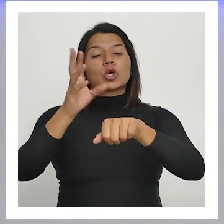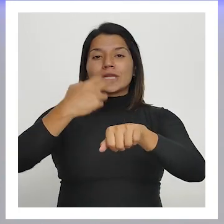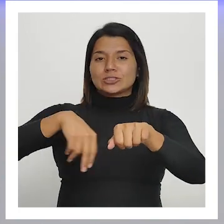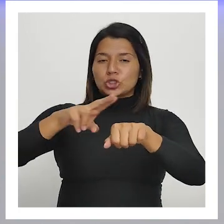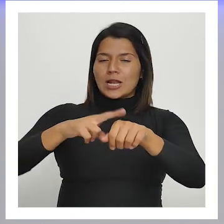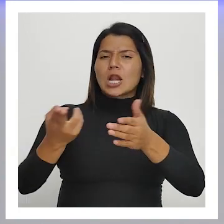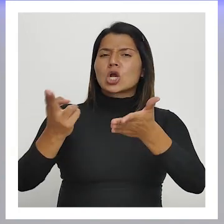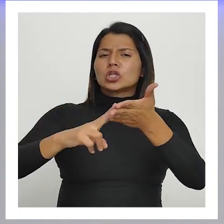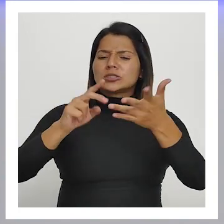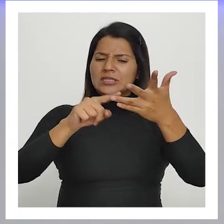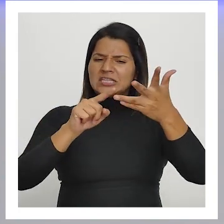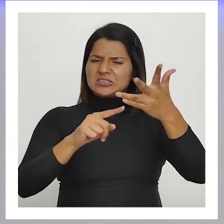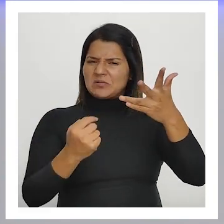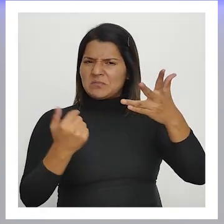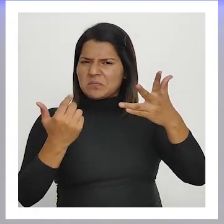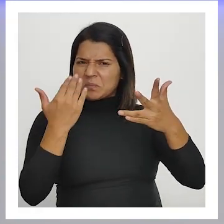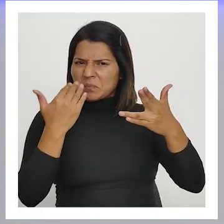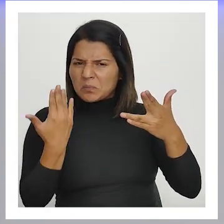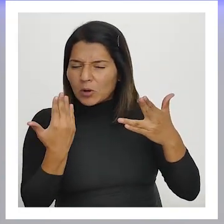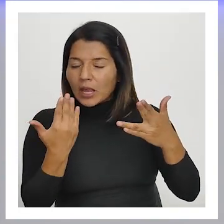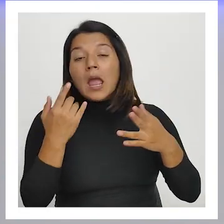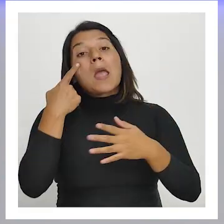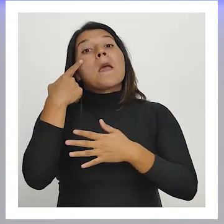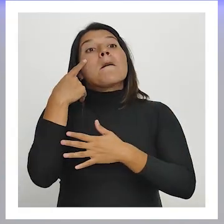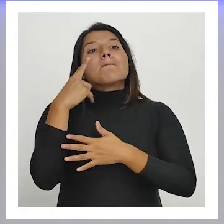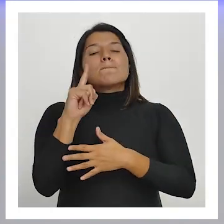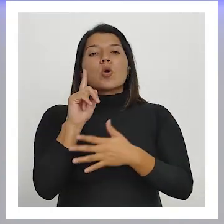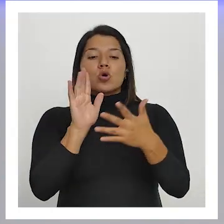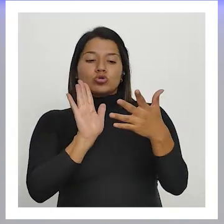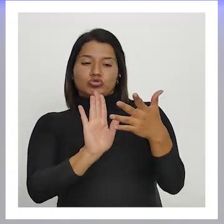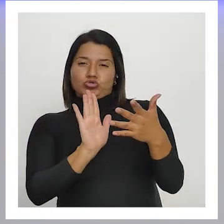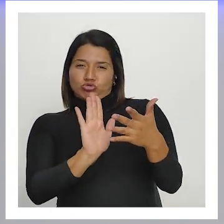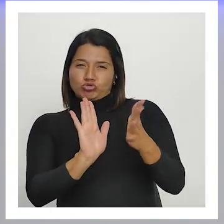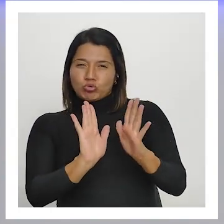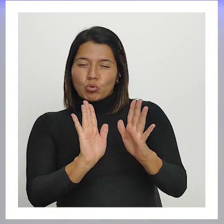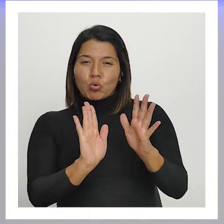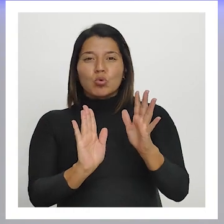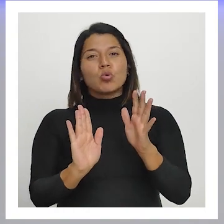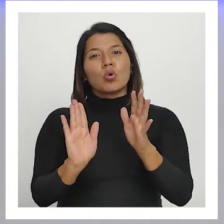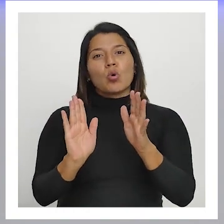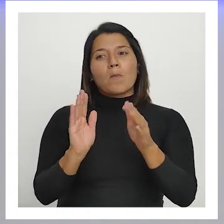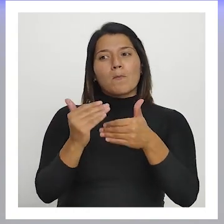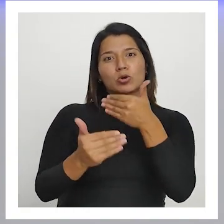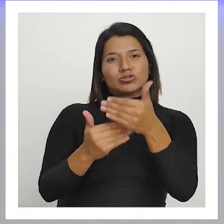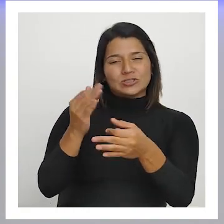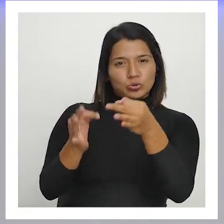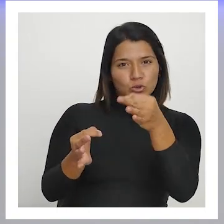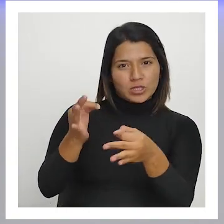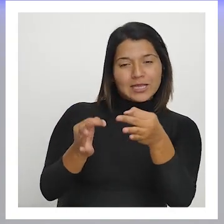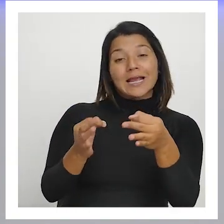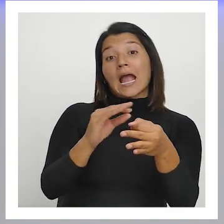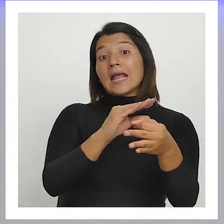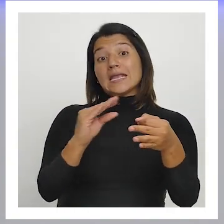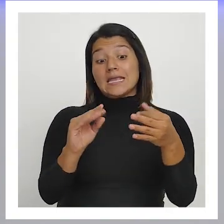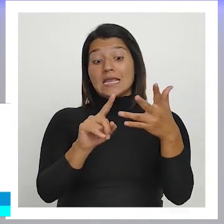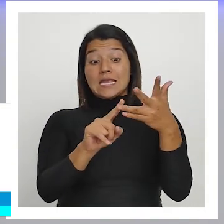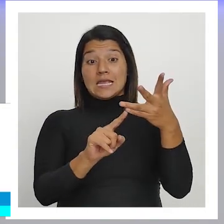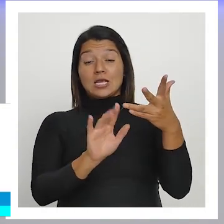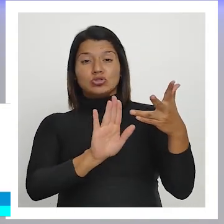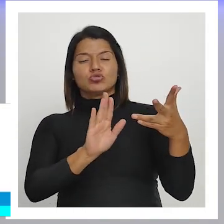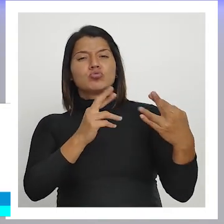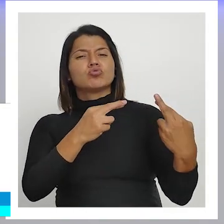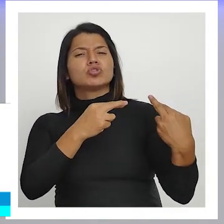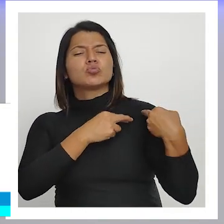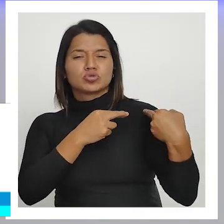de Concesiones. Bueno, porque por la naturaleza jurídica y por las competencias que esos 2 consejos tienen,